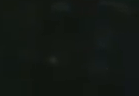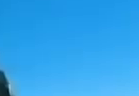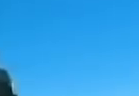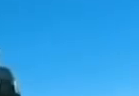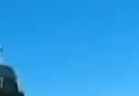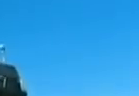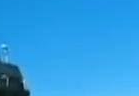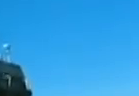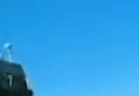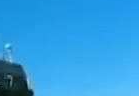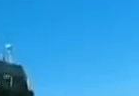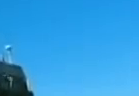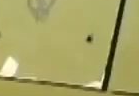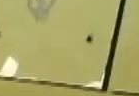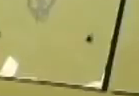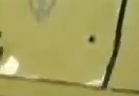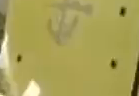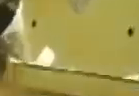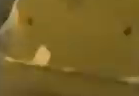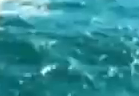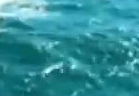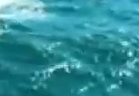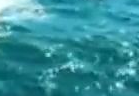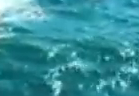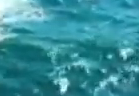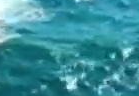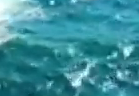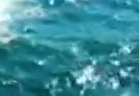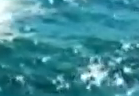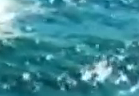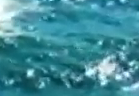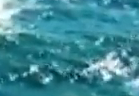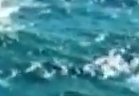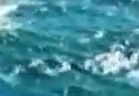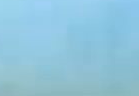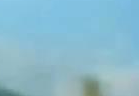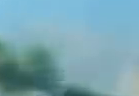las 8 regiones estratégicas de defensa integral. Esos